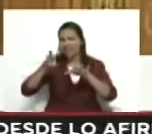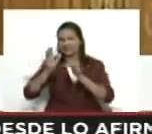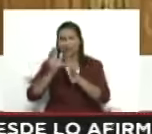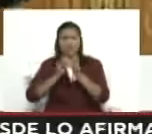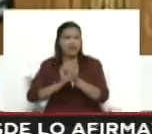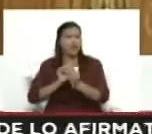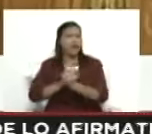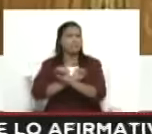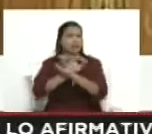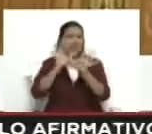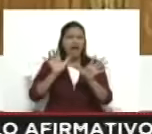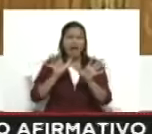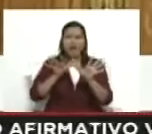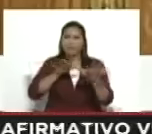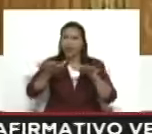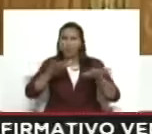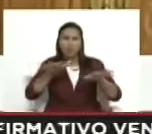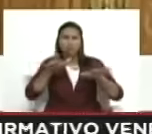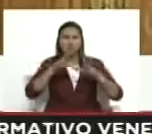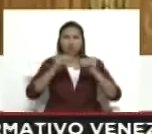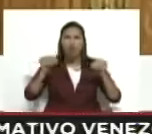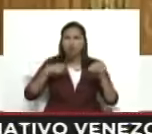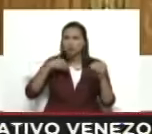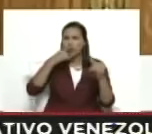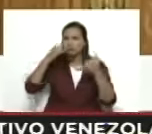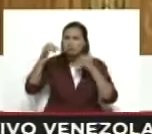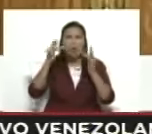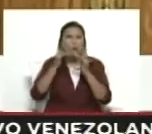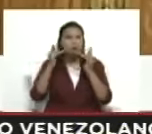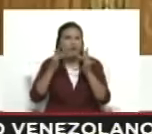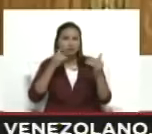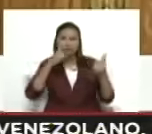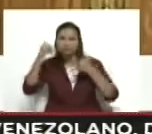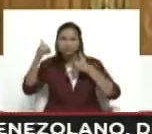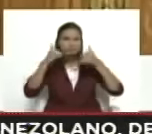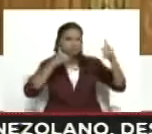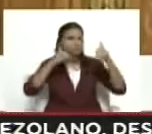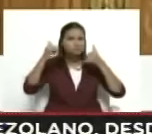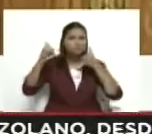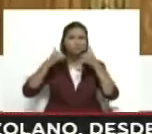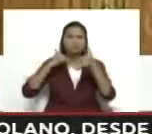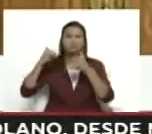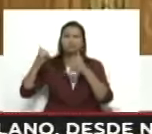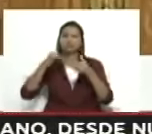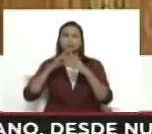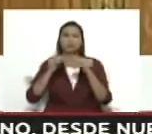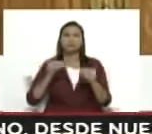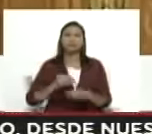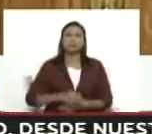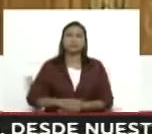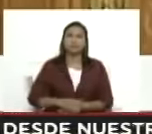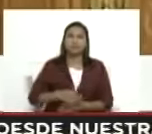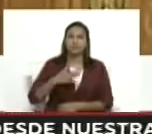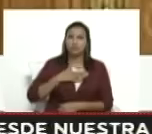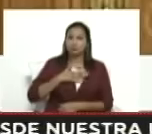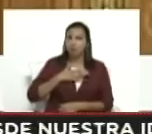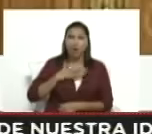allá, vamos moviendo, yo estaba en contacto con el negro Churio, y yo le decía, me voy, y me